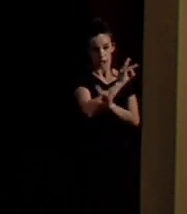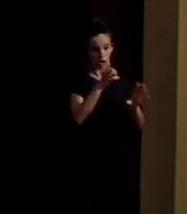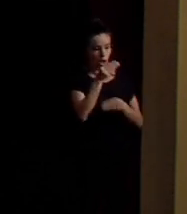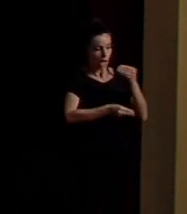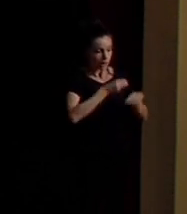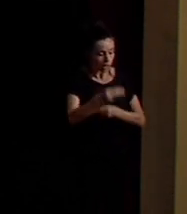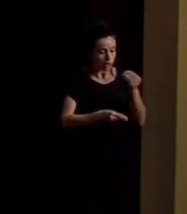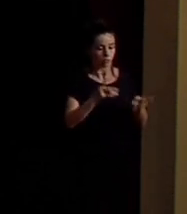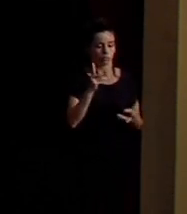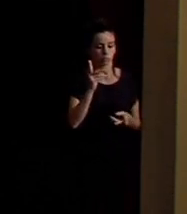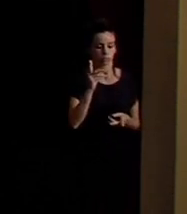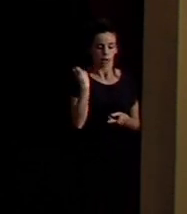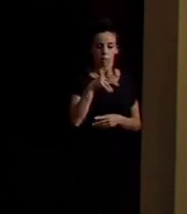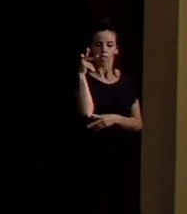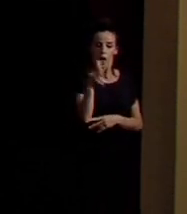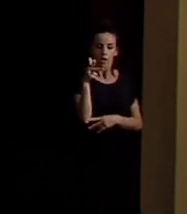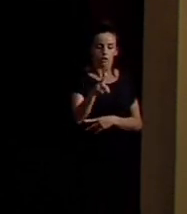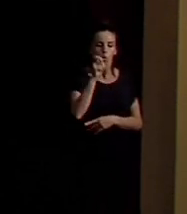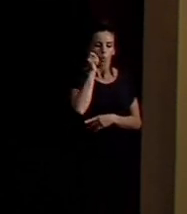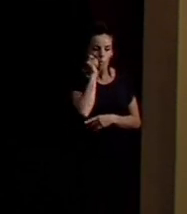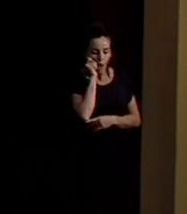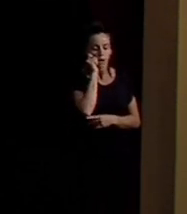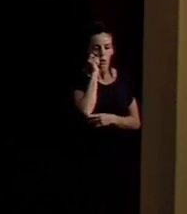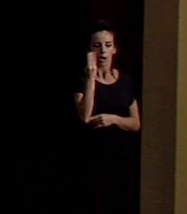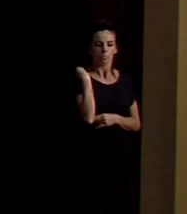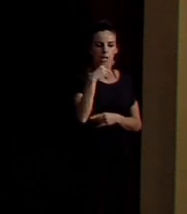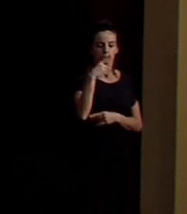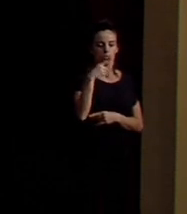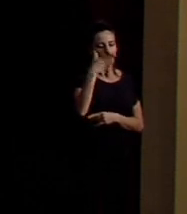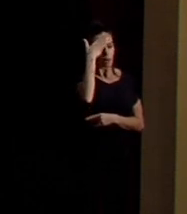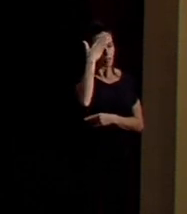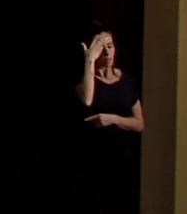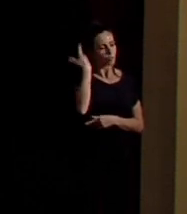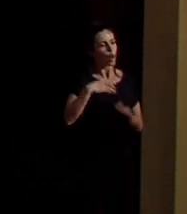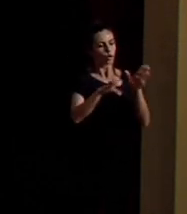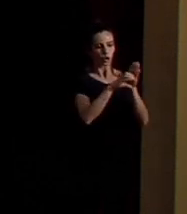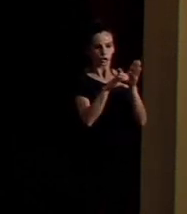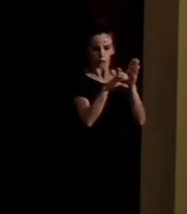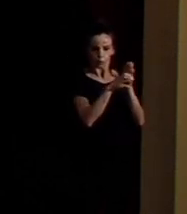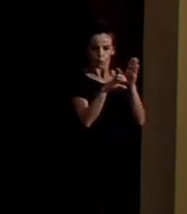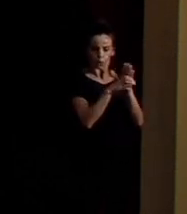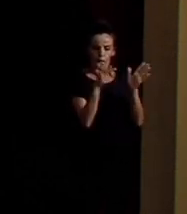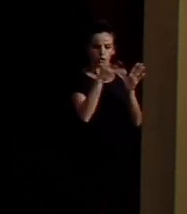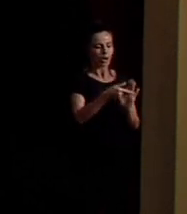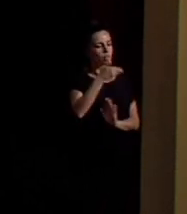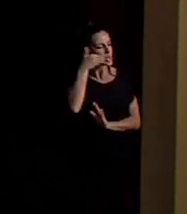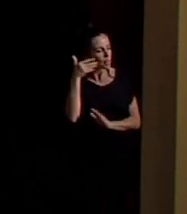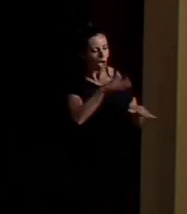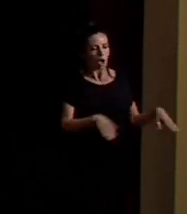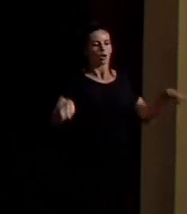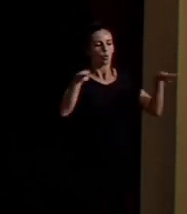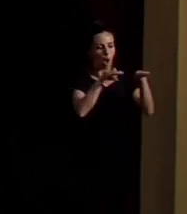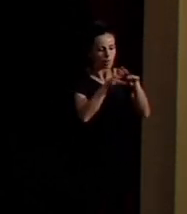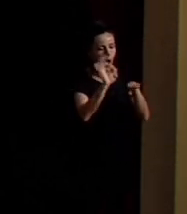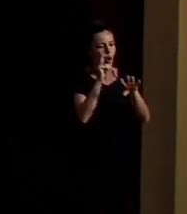realización efectiva de los derechos humanos y de esos principios constitucionales que hemos identificado con la dignidad, con la igualdad o